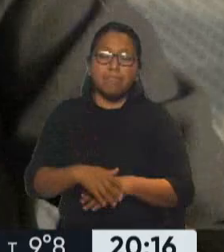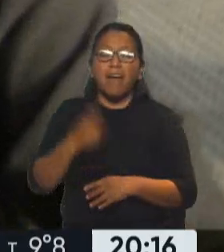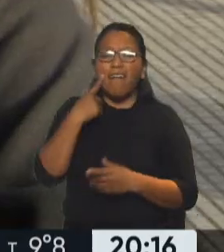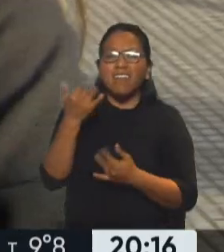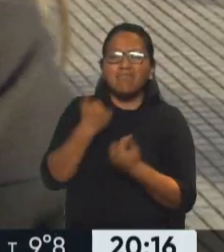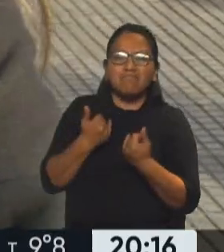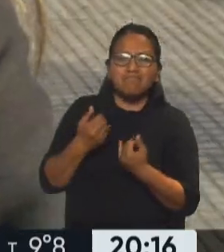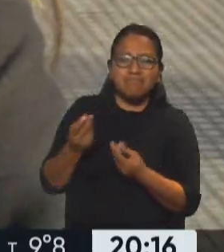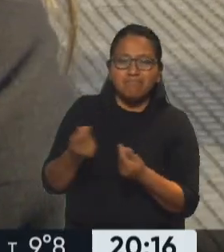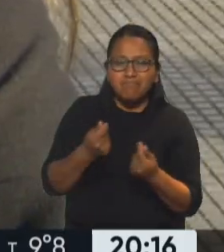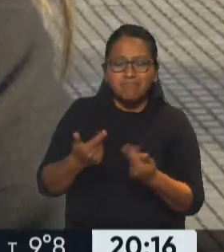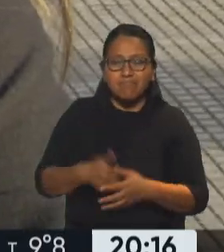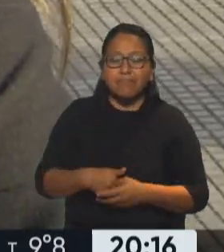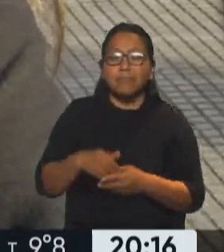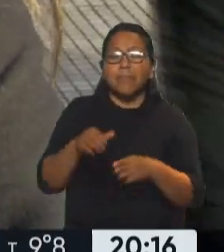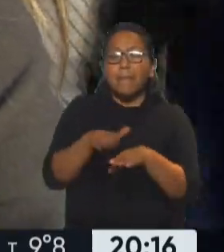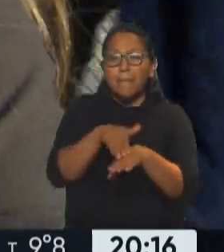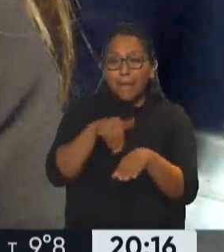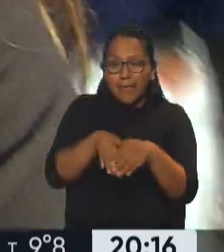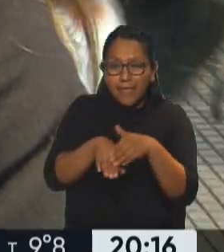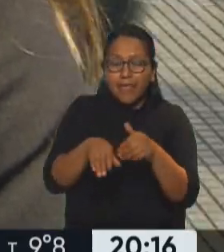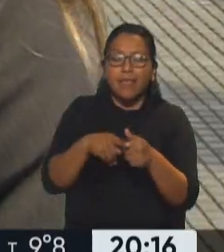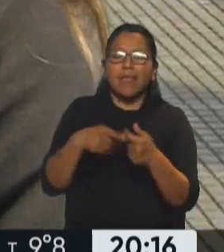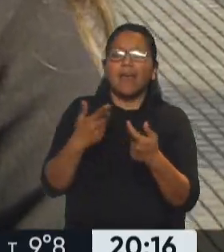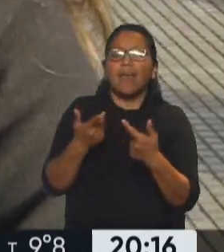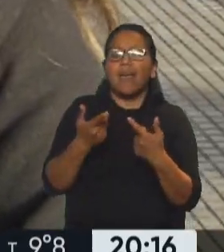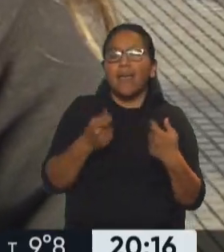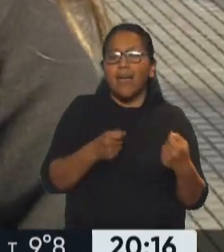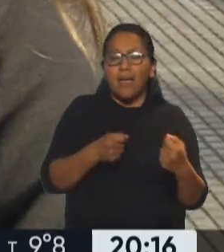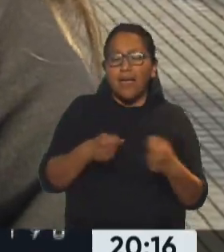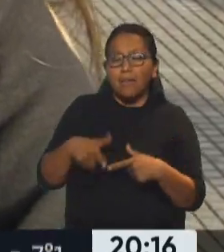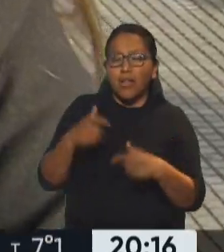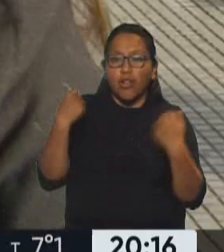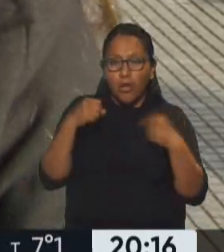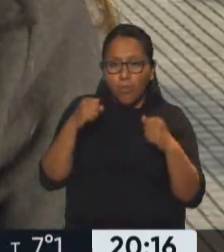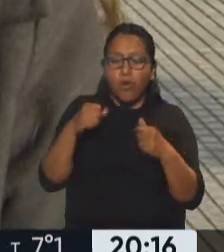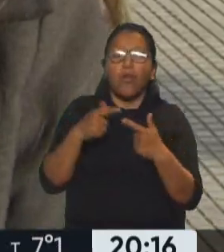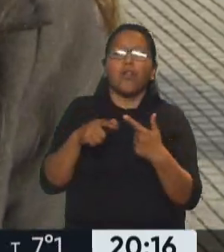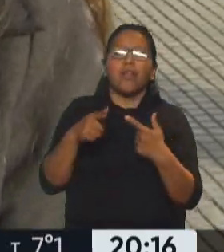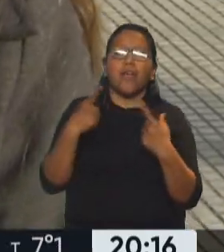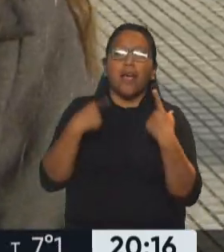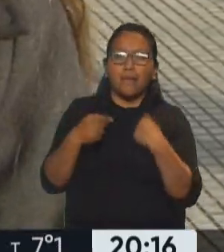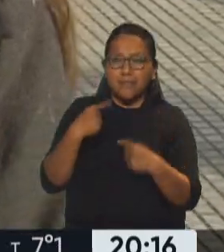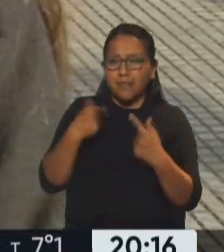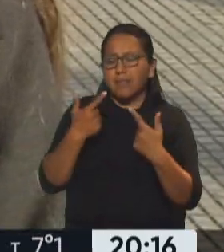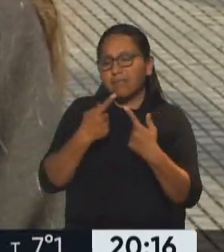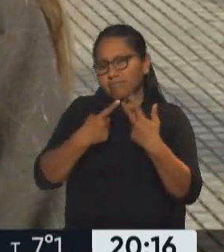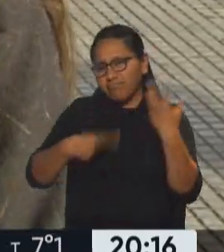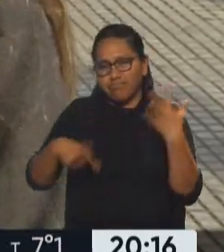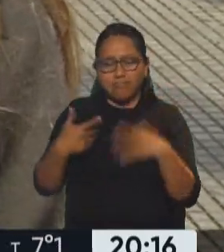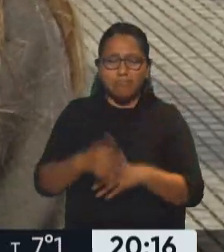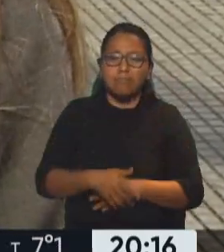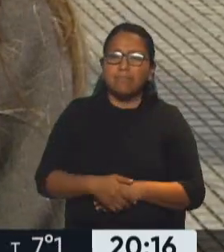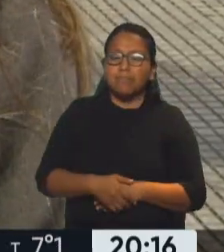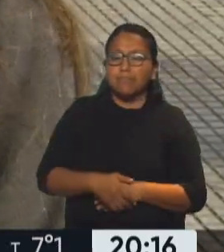bueno no compramos medias conjuntos de joy camiseta suéter de todo un poco